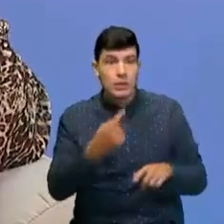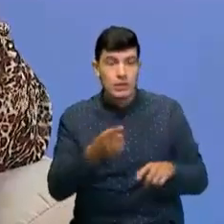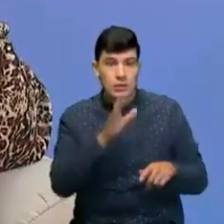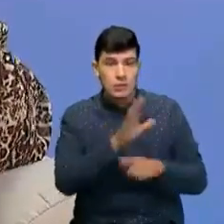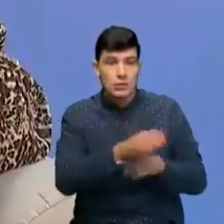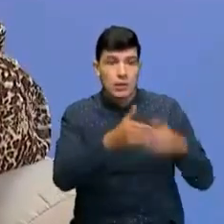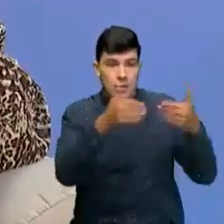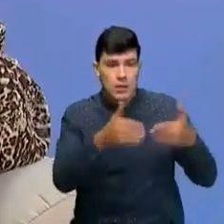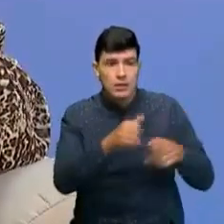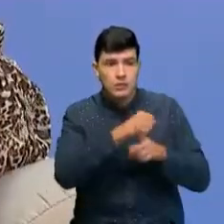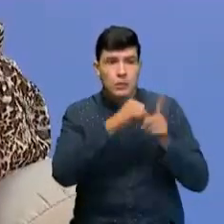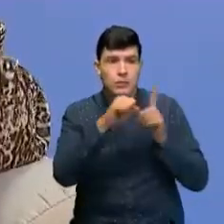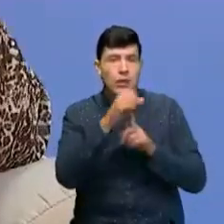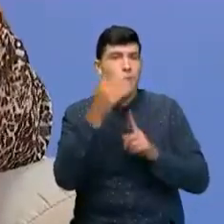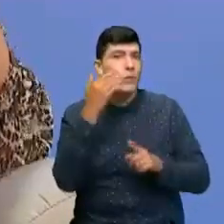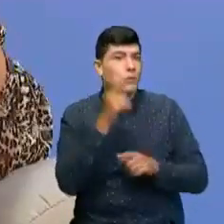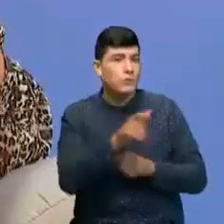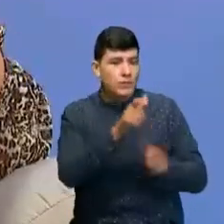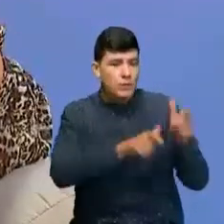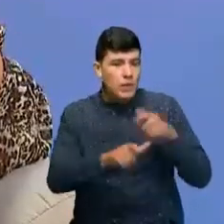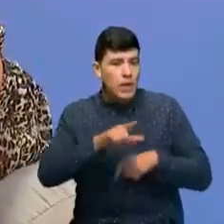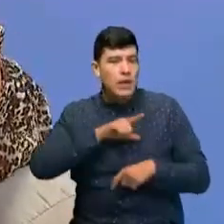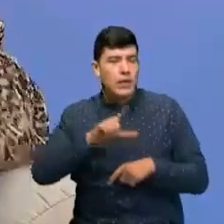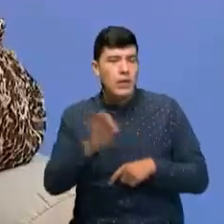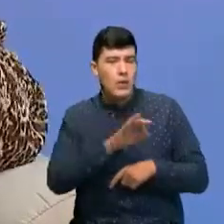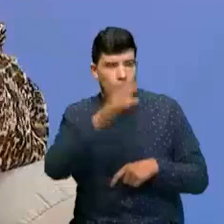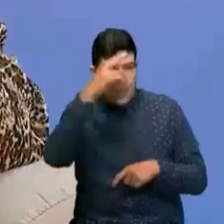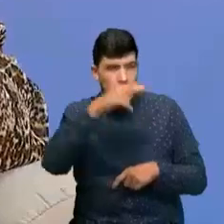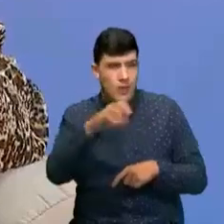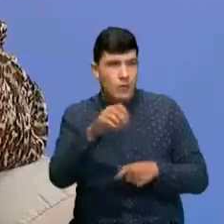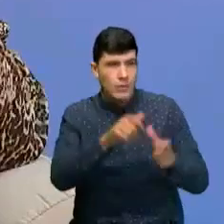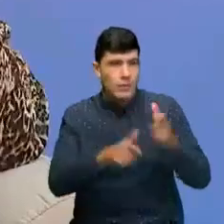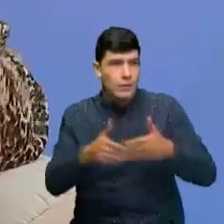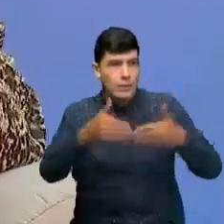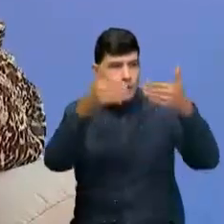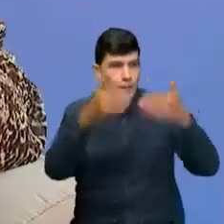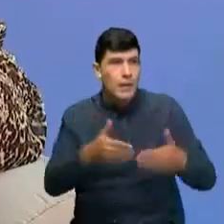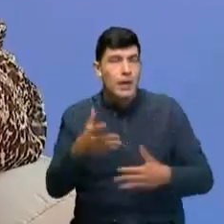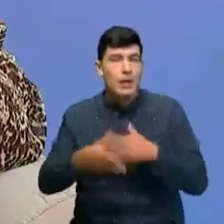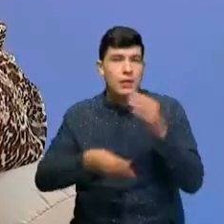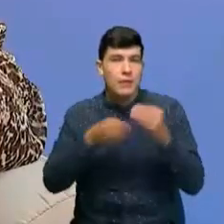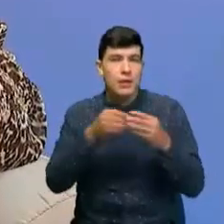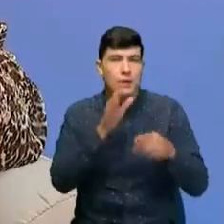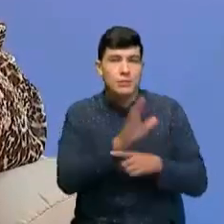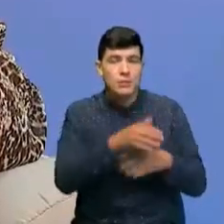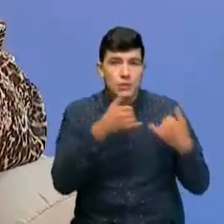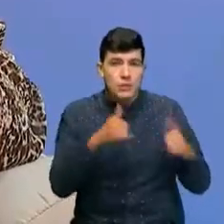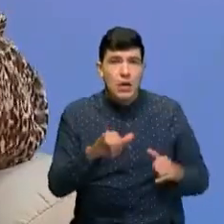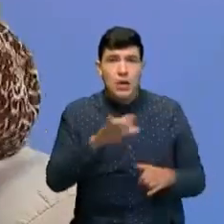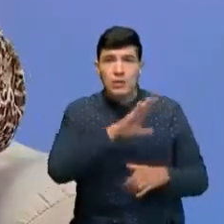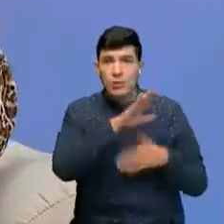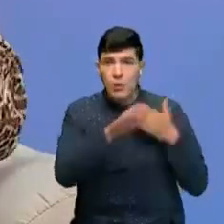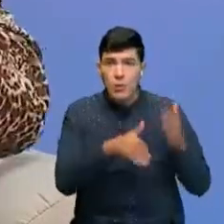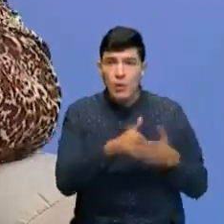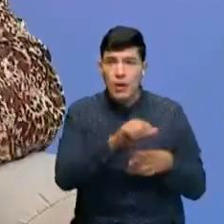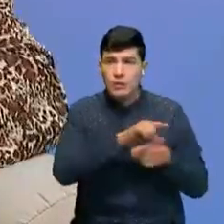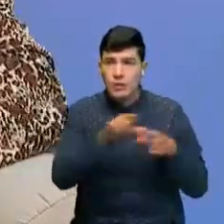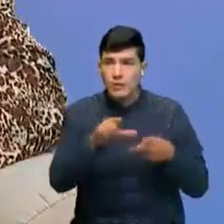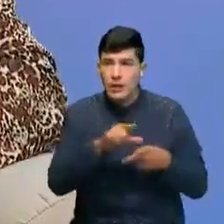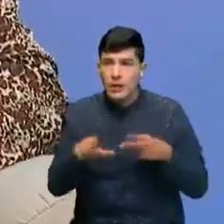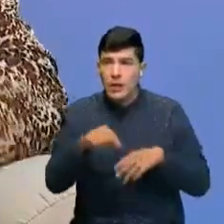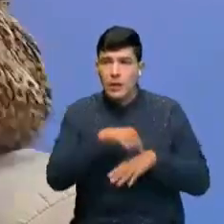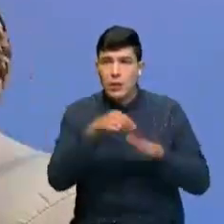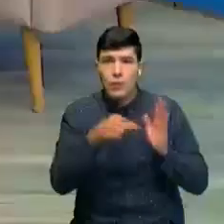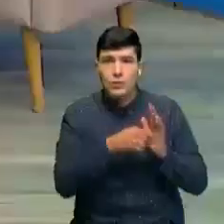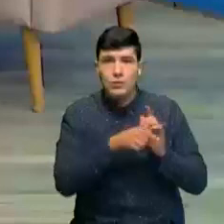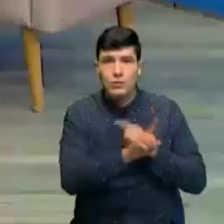social cuando es madre, cabeza de familia y tiene hijo discapacitado. Y otra cosa, así ya tenga las semanas completas, pero le falta la edad. Entonces,